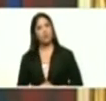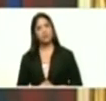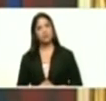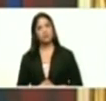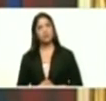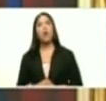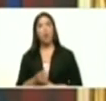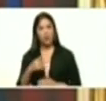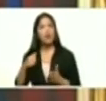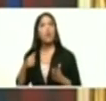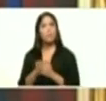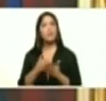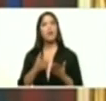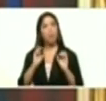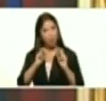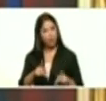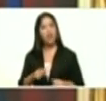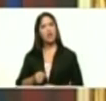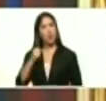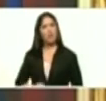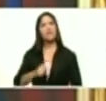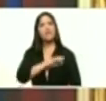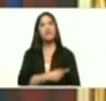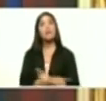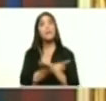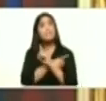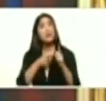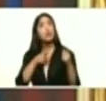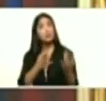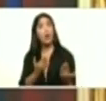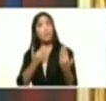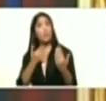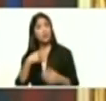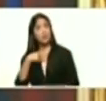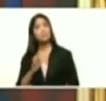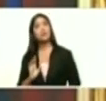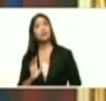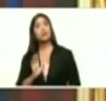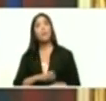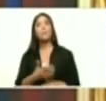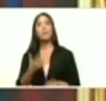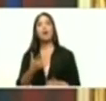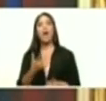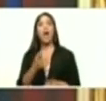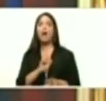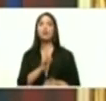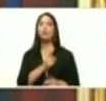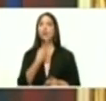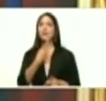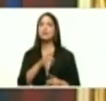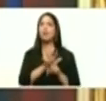la golpeo, estoy listo, para golpearla, más fuerza, pero es contigo también, pues se declaran perseguidos políticos,